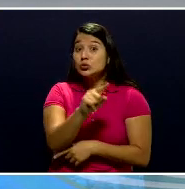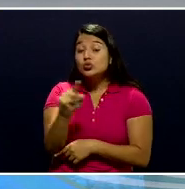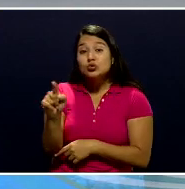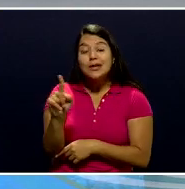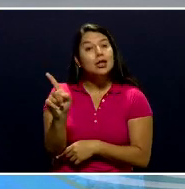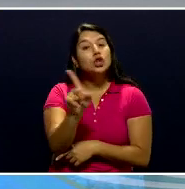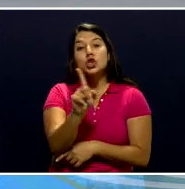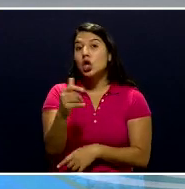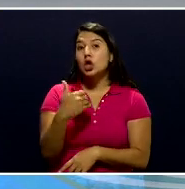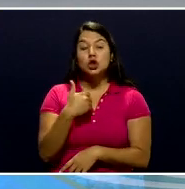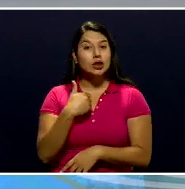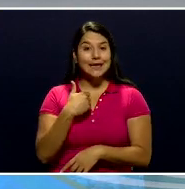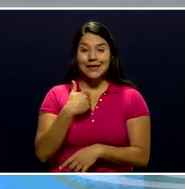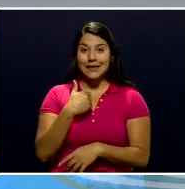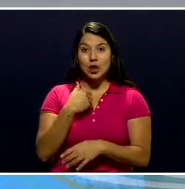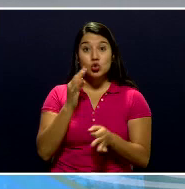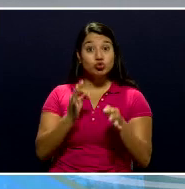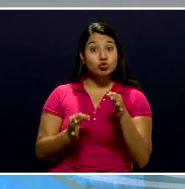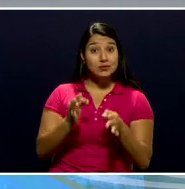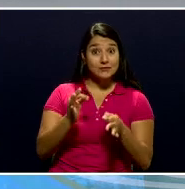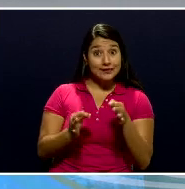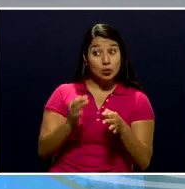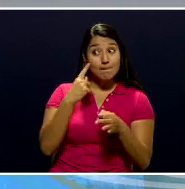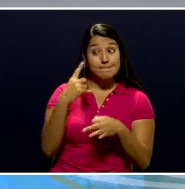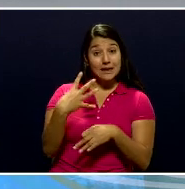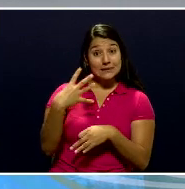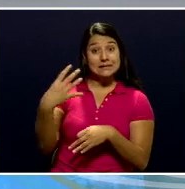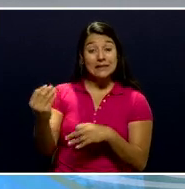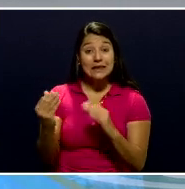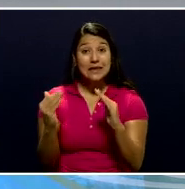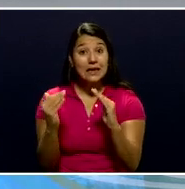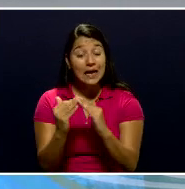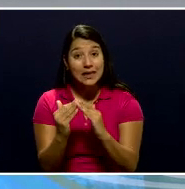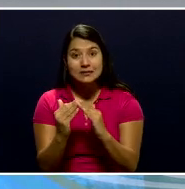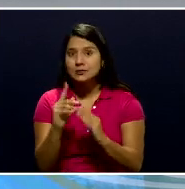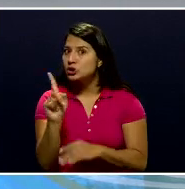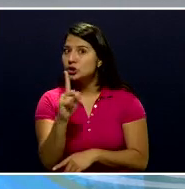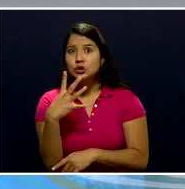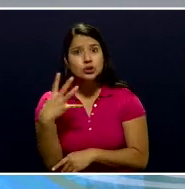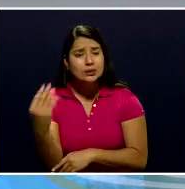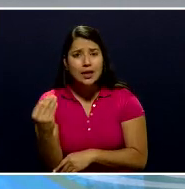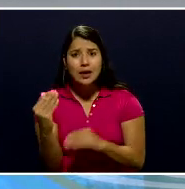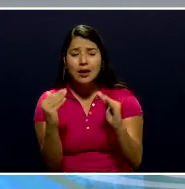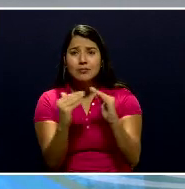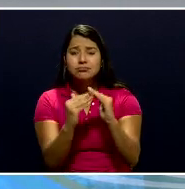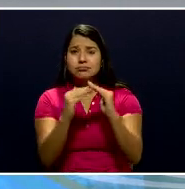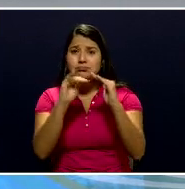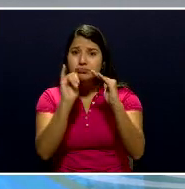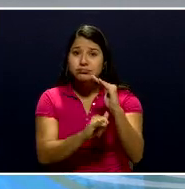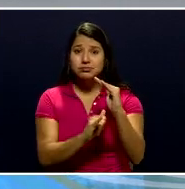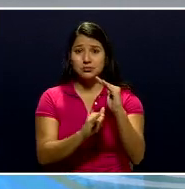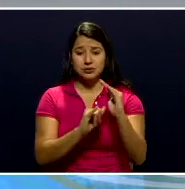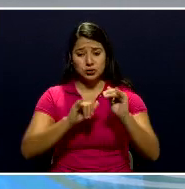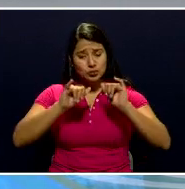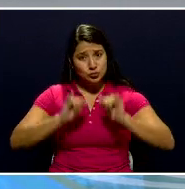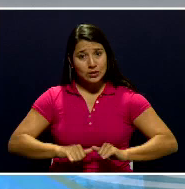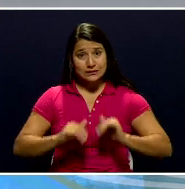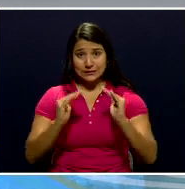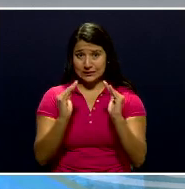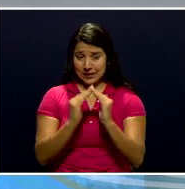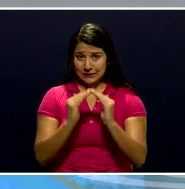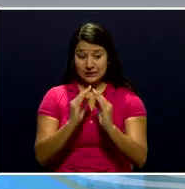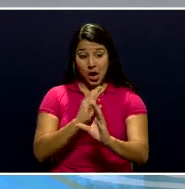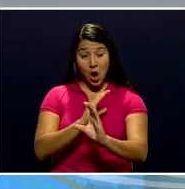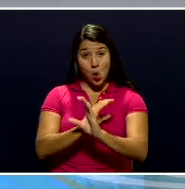tiene una razón muy justificada para salir de su casa, quédese ahí. Cuídese usted